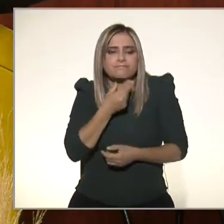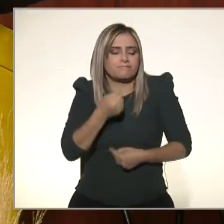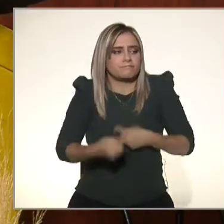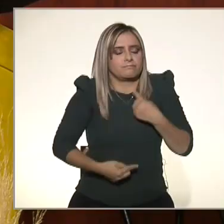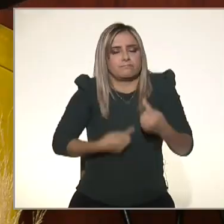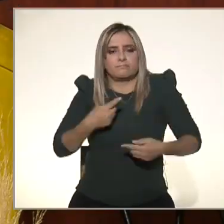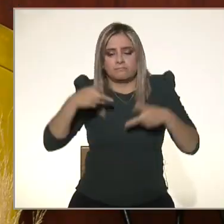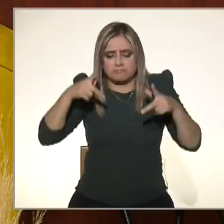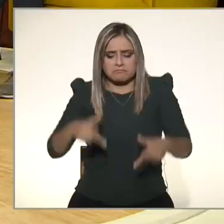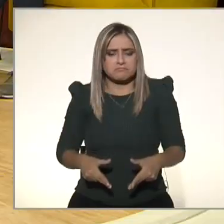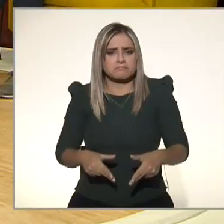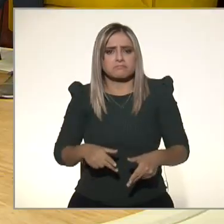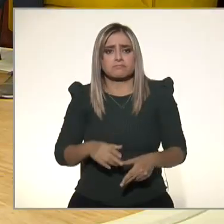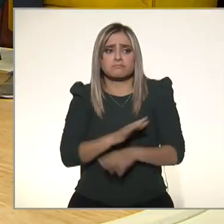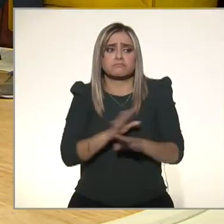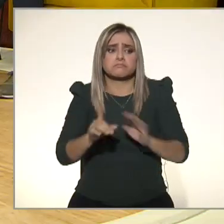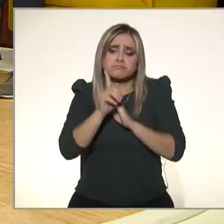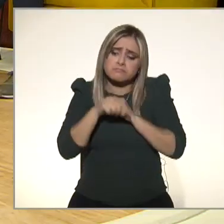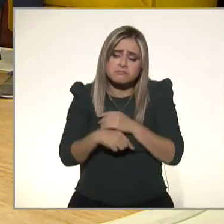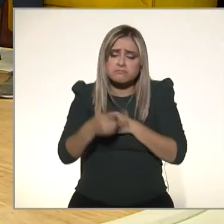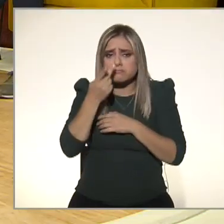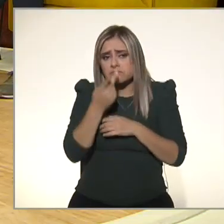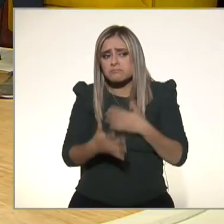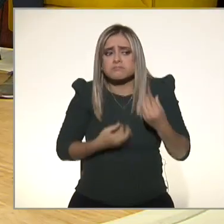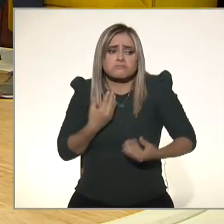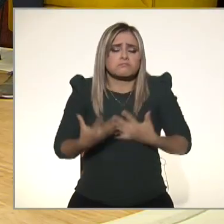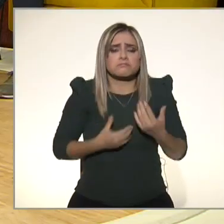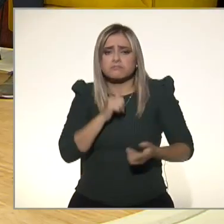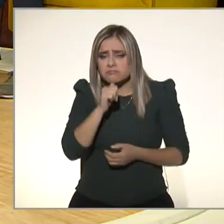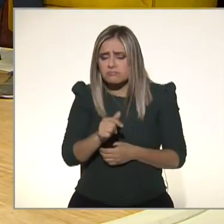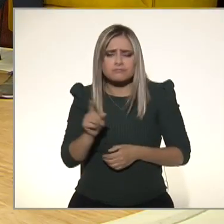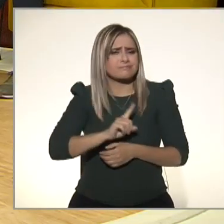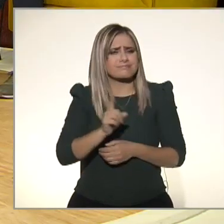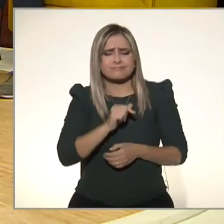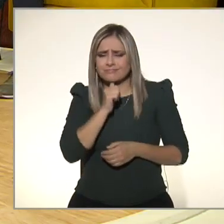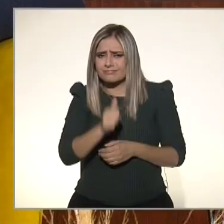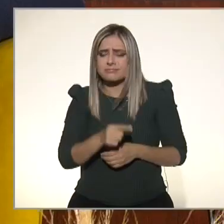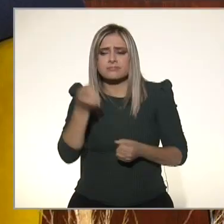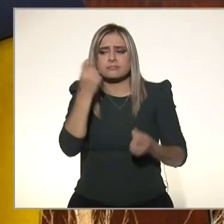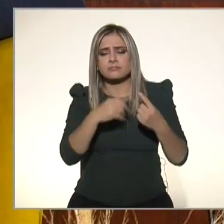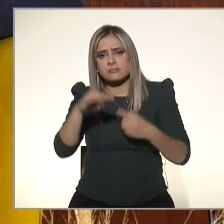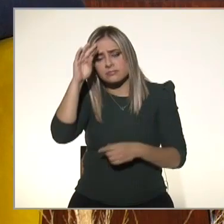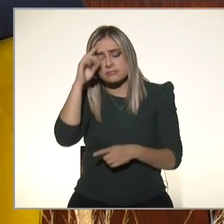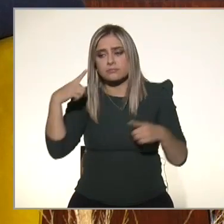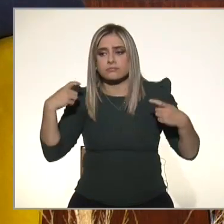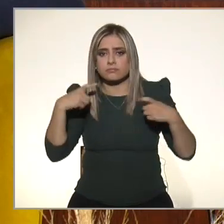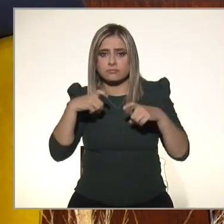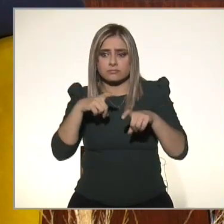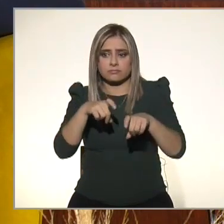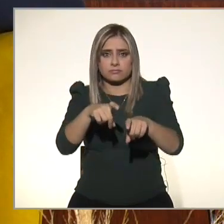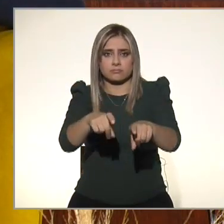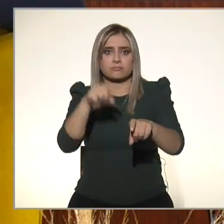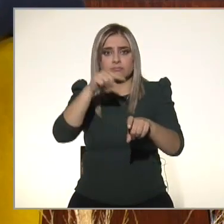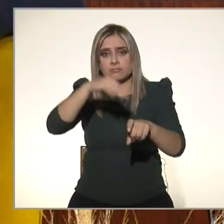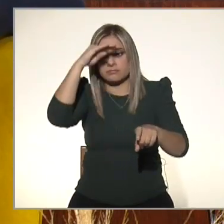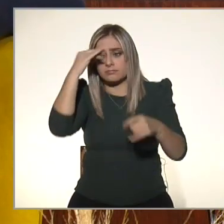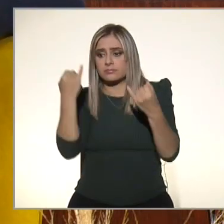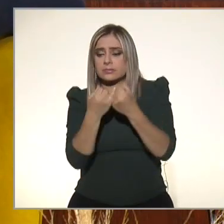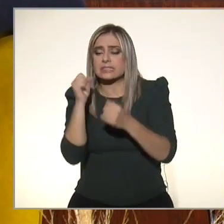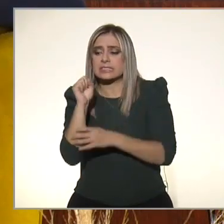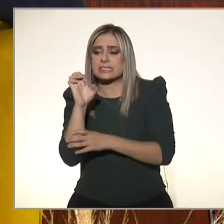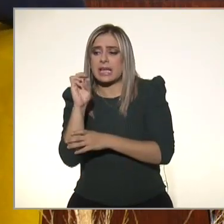en una vasectomía. Yo creo que hay una confusión porque la gente escucha espermatozoides y piensan que es lo mismo que